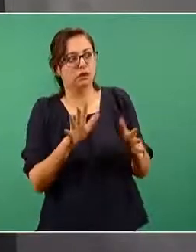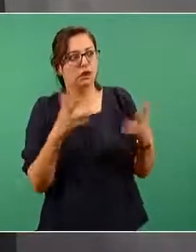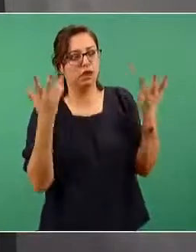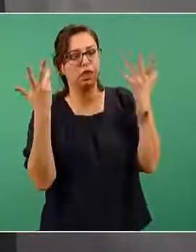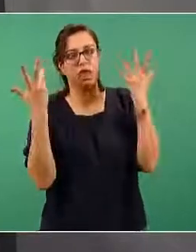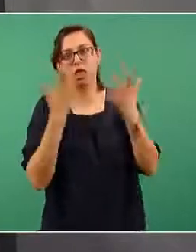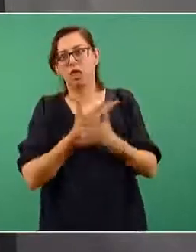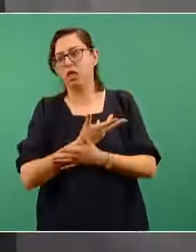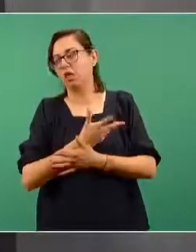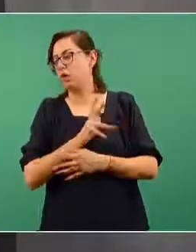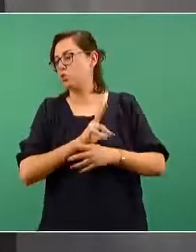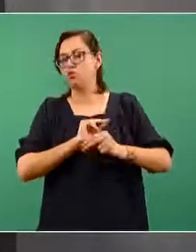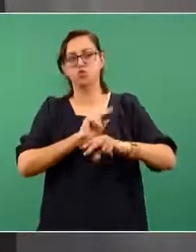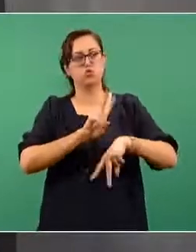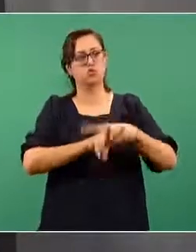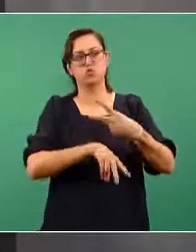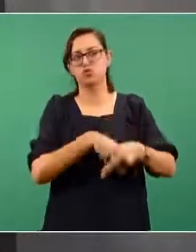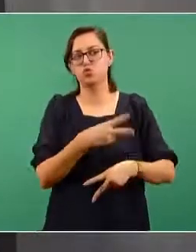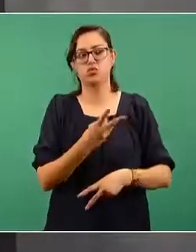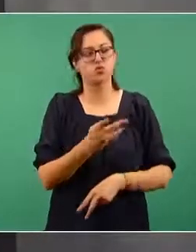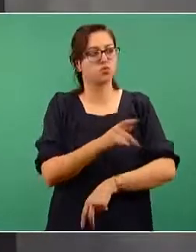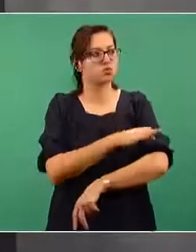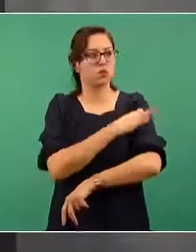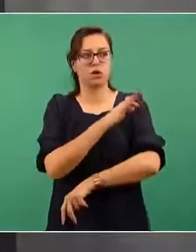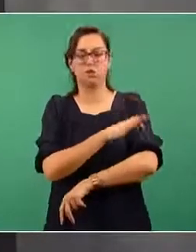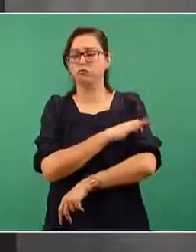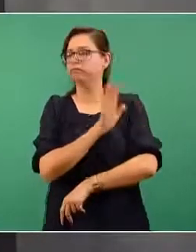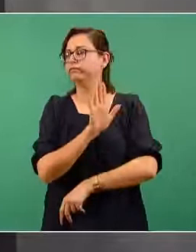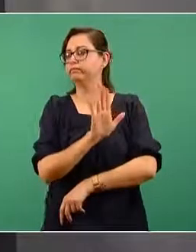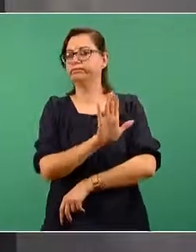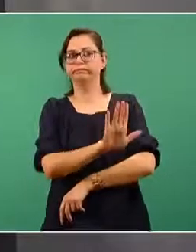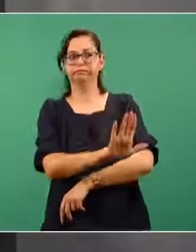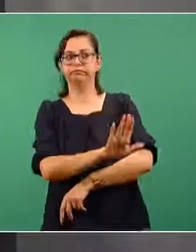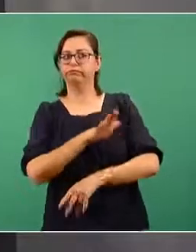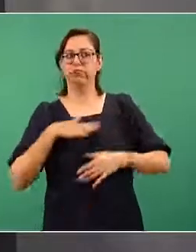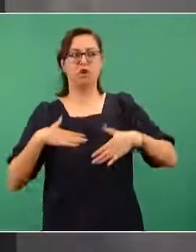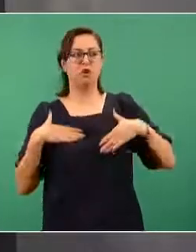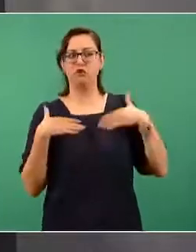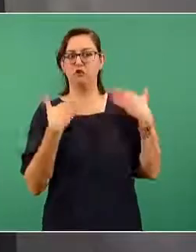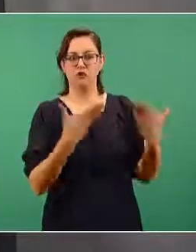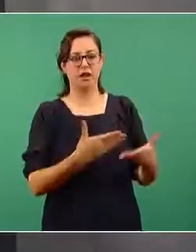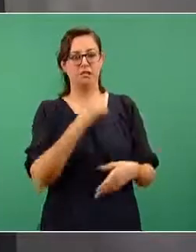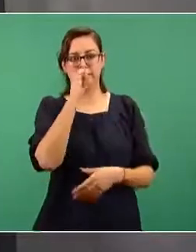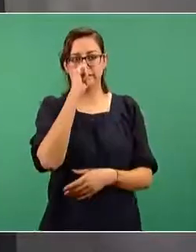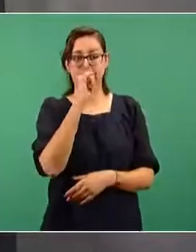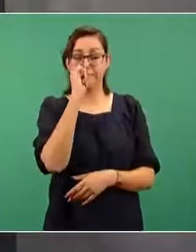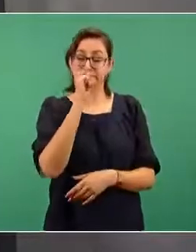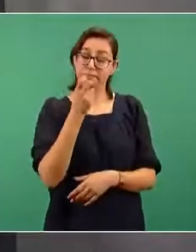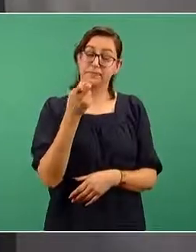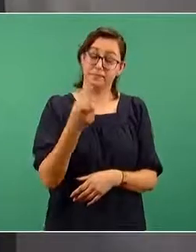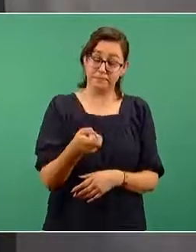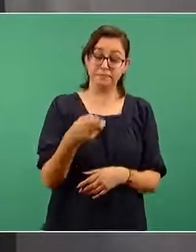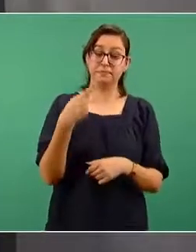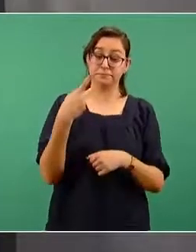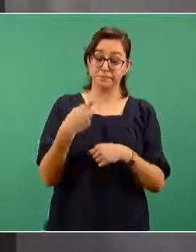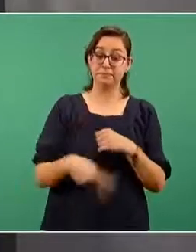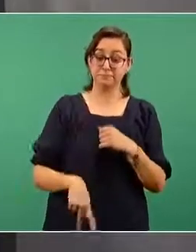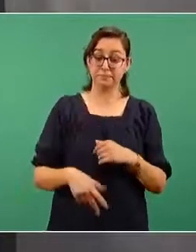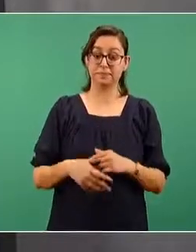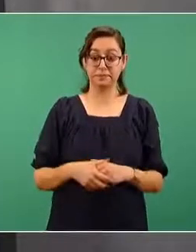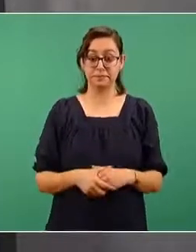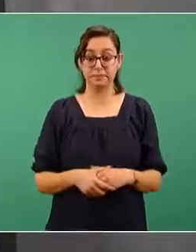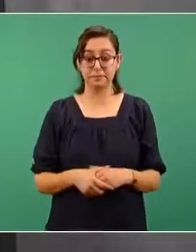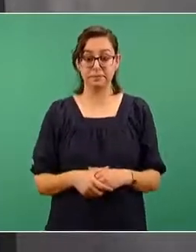y estimular reacciones de desconfianza hacia este tipo de productos. En otras ocasiones